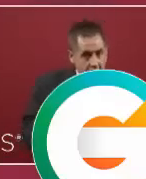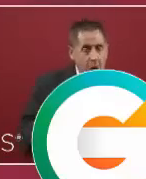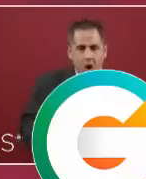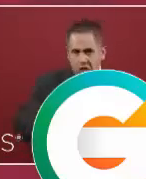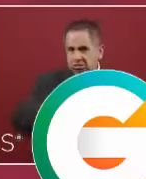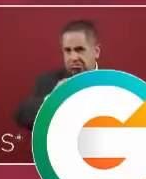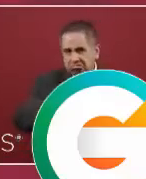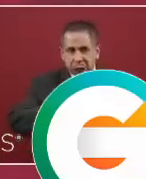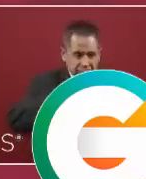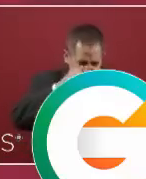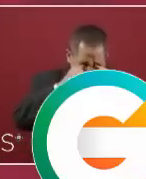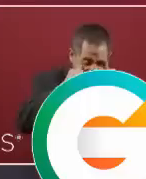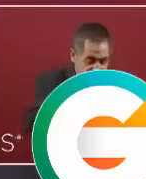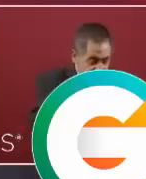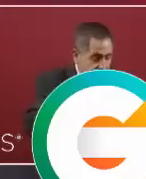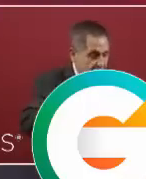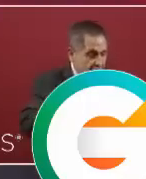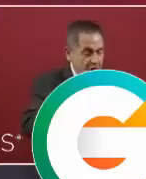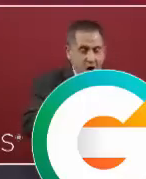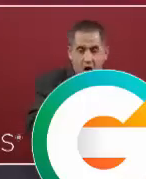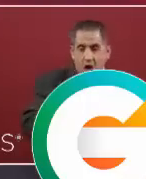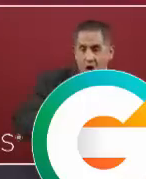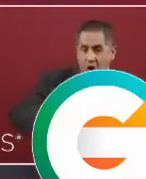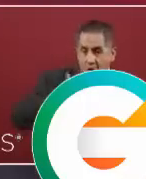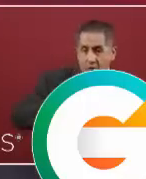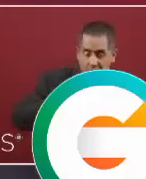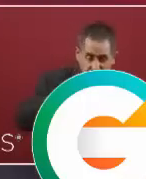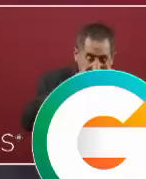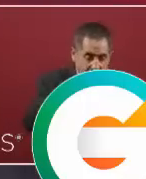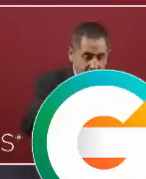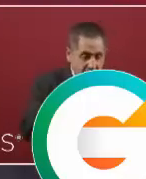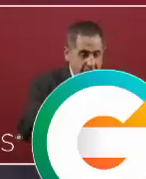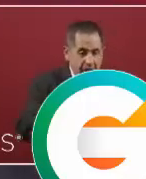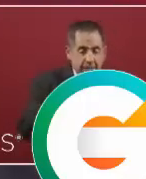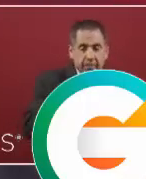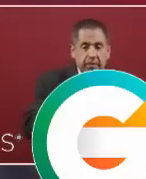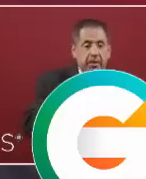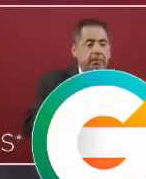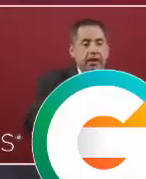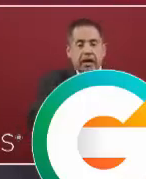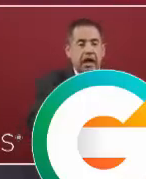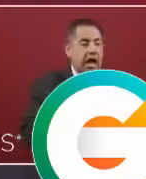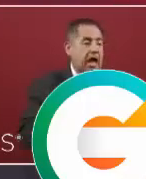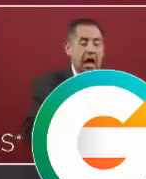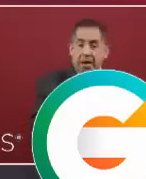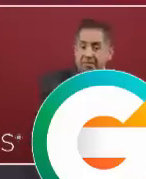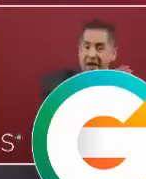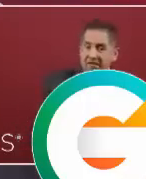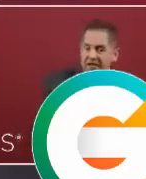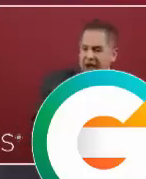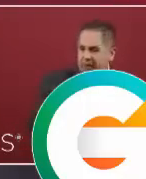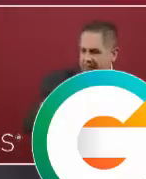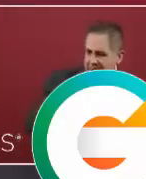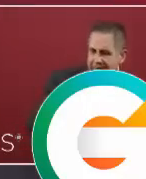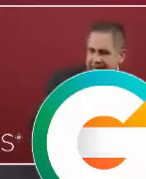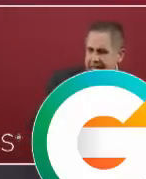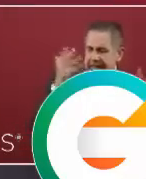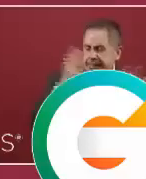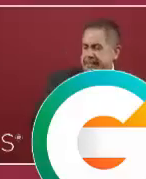jóvenes. Lo que queremos es que la delincuencia no tenga un